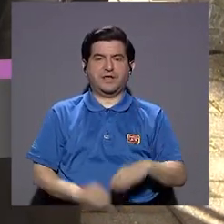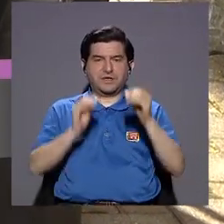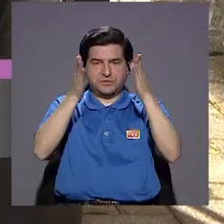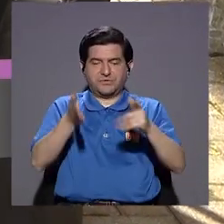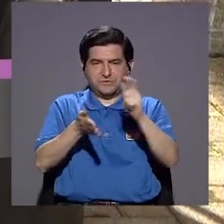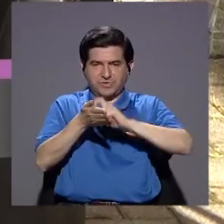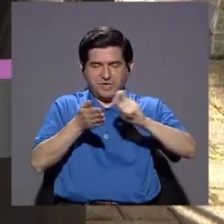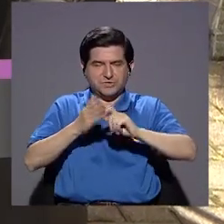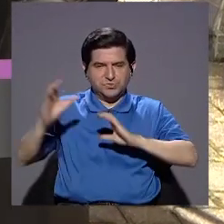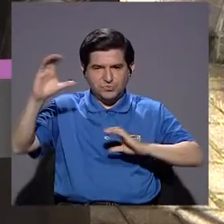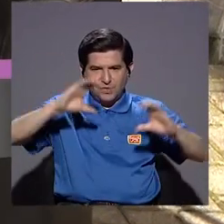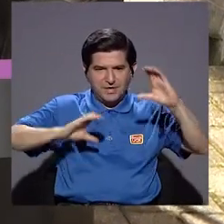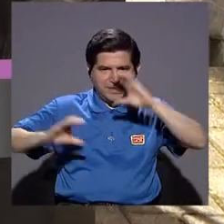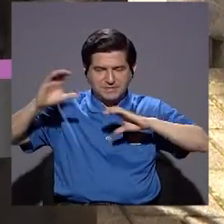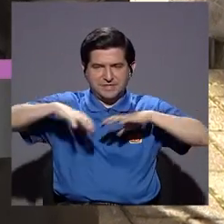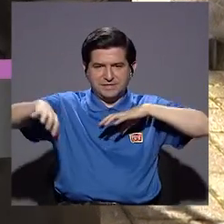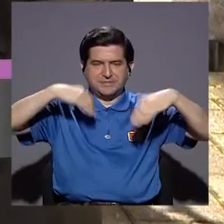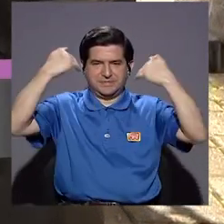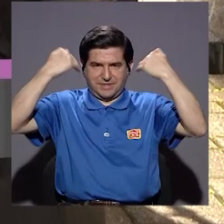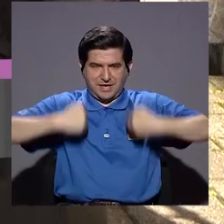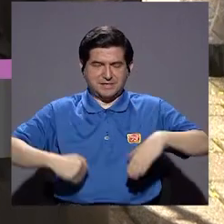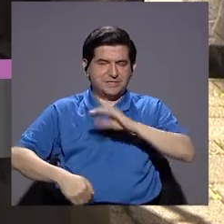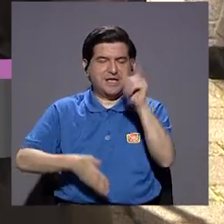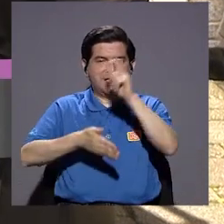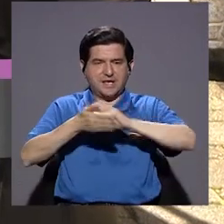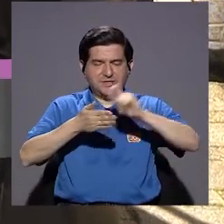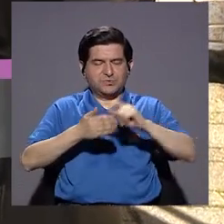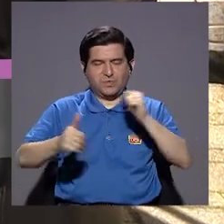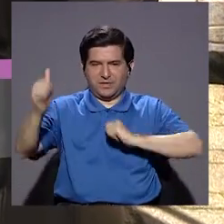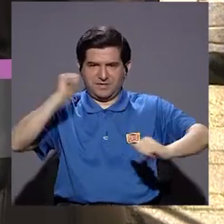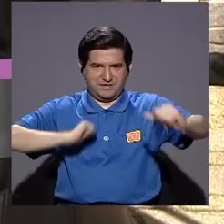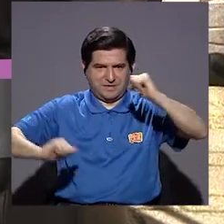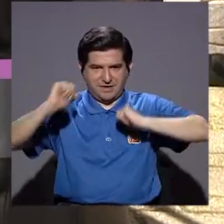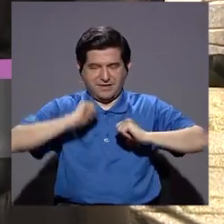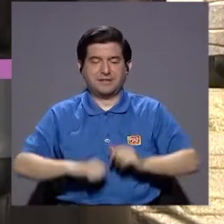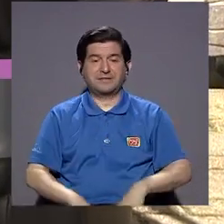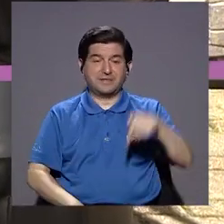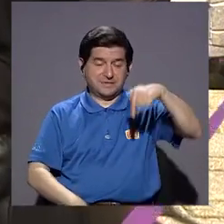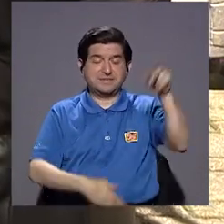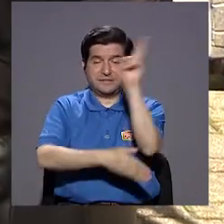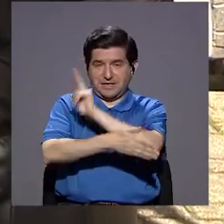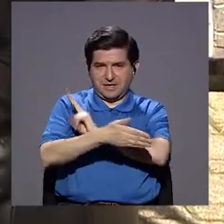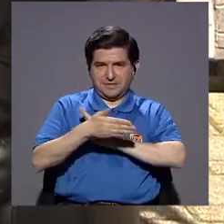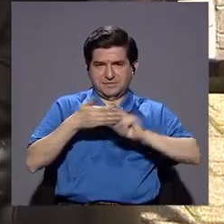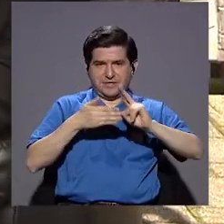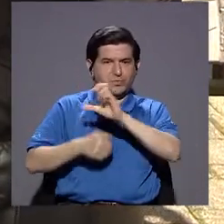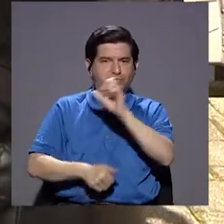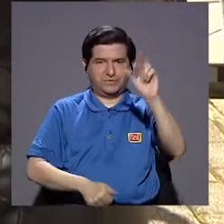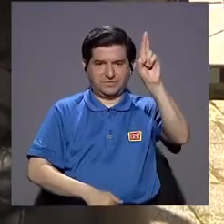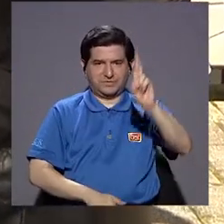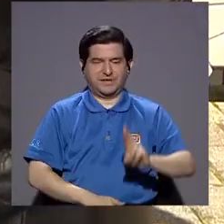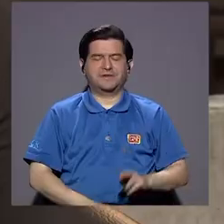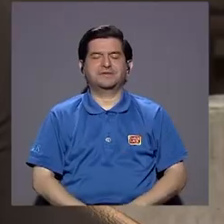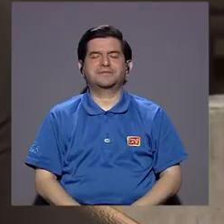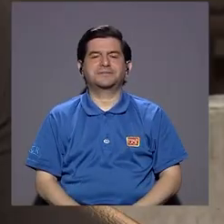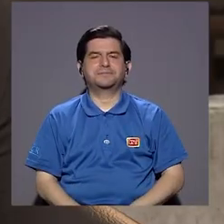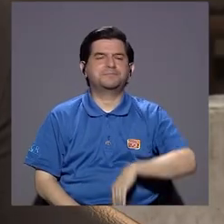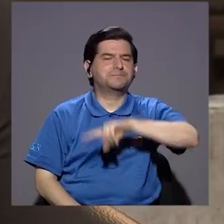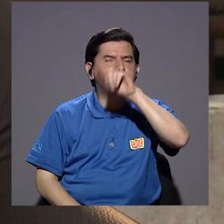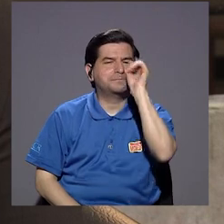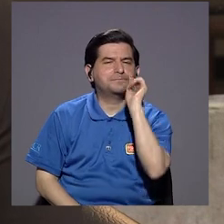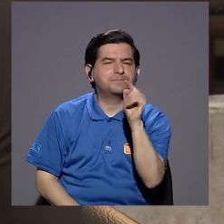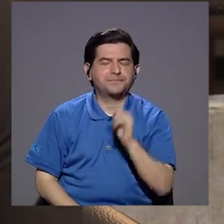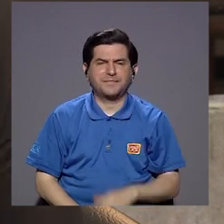profesora de la Escuela de Ciencias del Movimiento Humano y además de la Escuela de Artes Dramáticas en nuestra Universidad de Costa Rica.